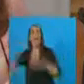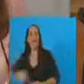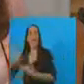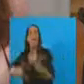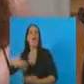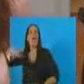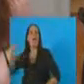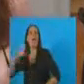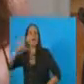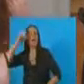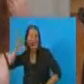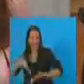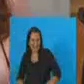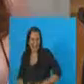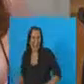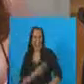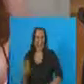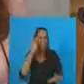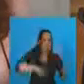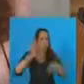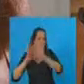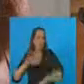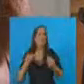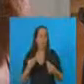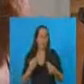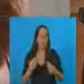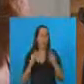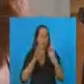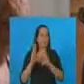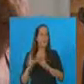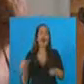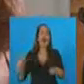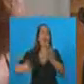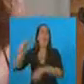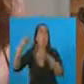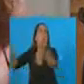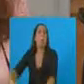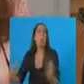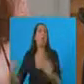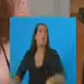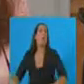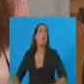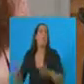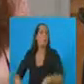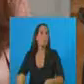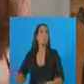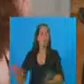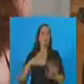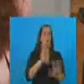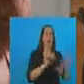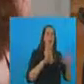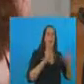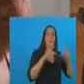territorial impresionante. Yo quiero leerlas porque muchos no saben de esto. El plan NACER cubre...